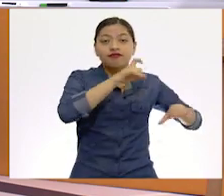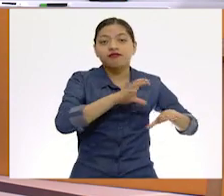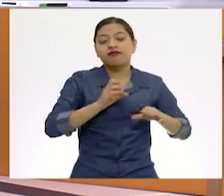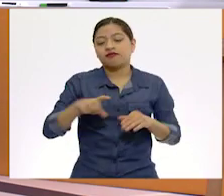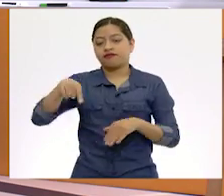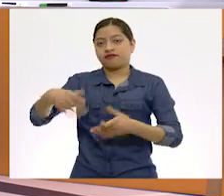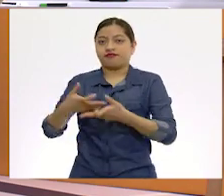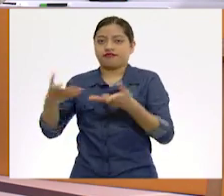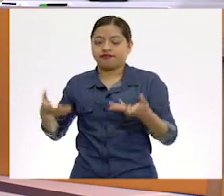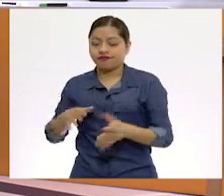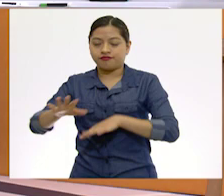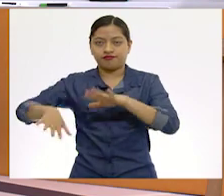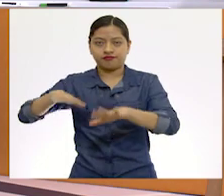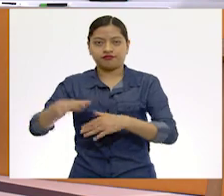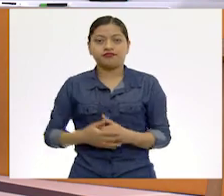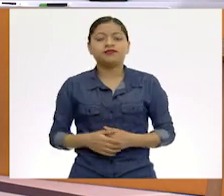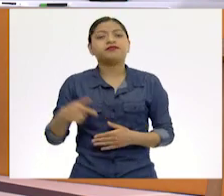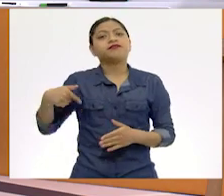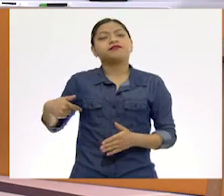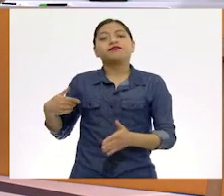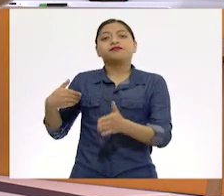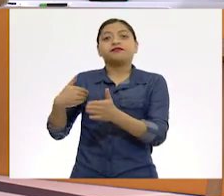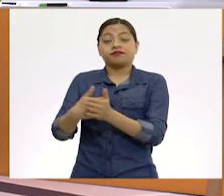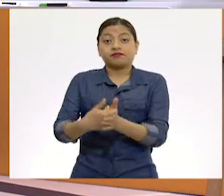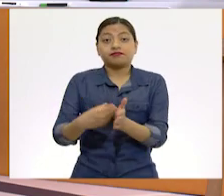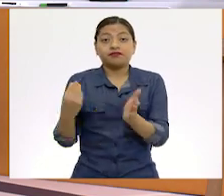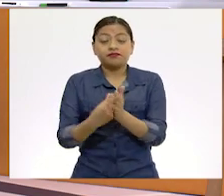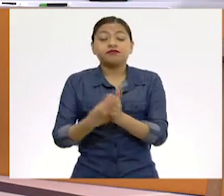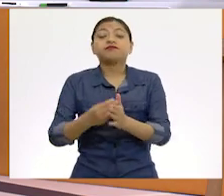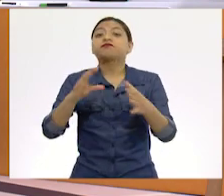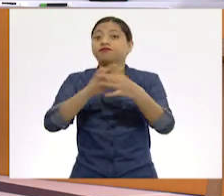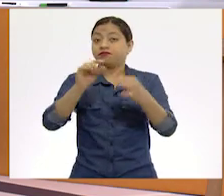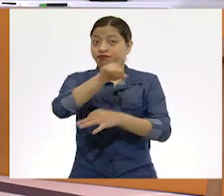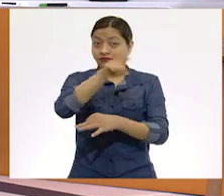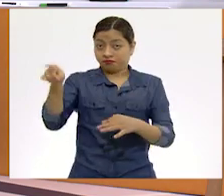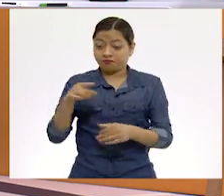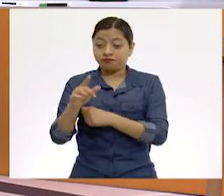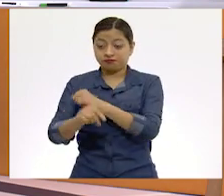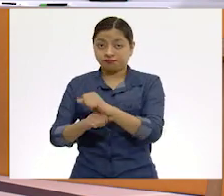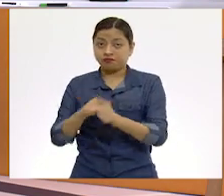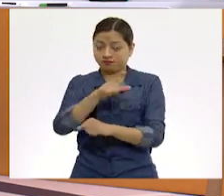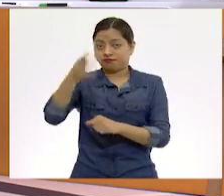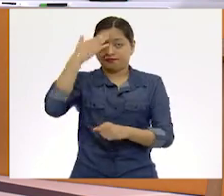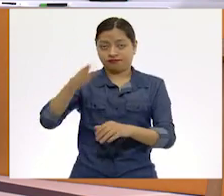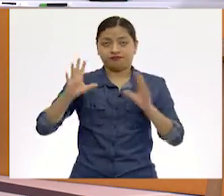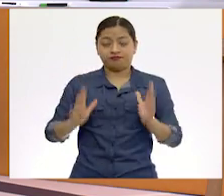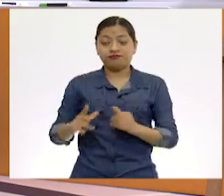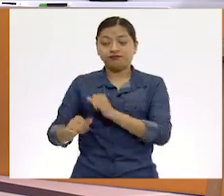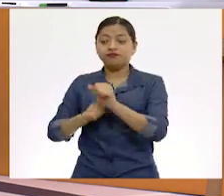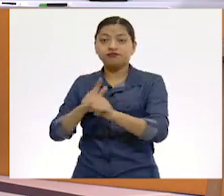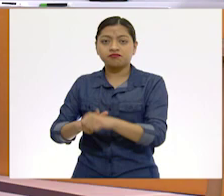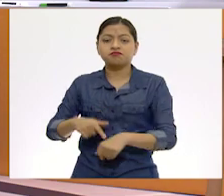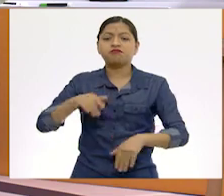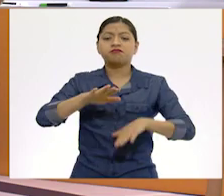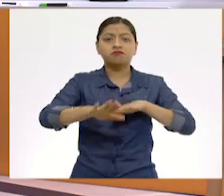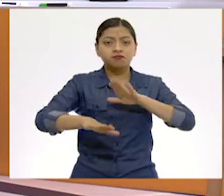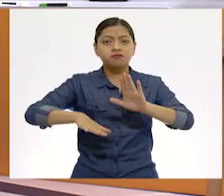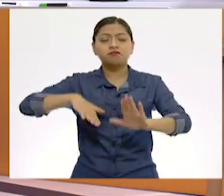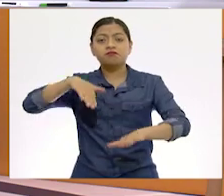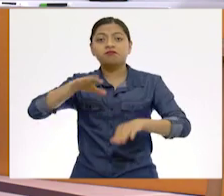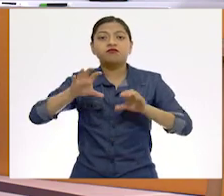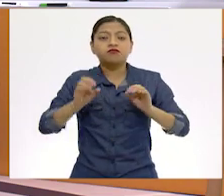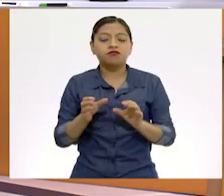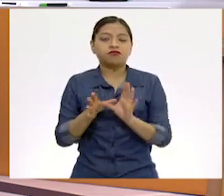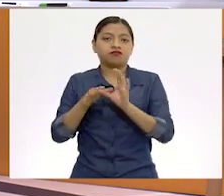pasada les platiqué que los animales también se desplazan y les comentaba que se desplazan caminando